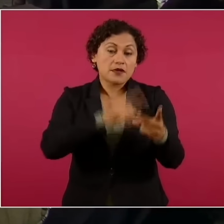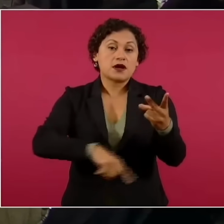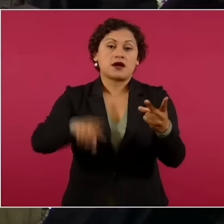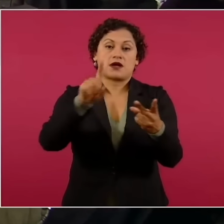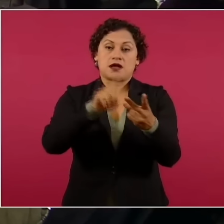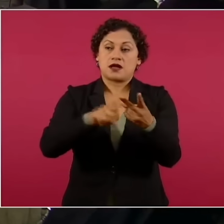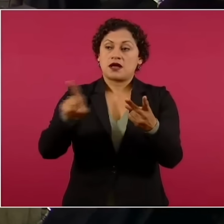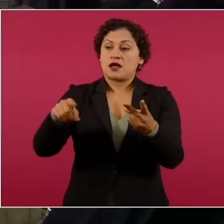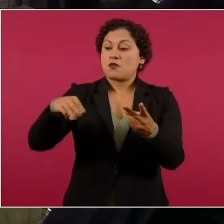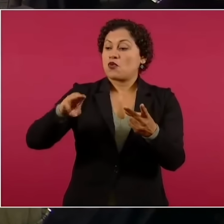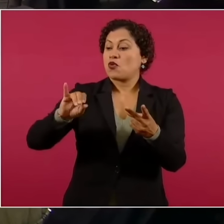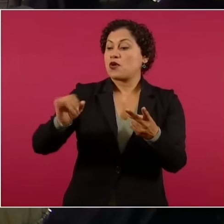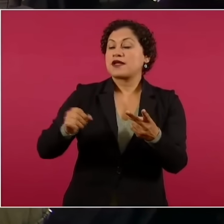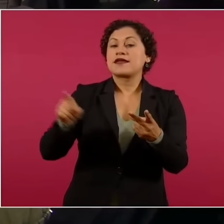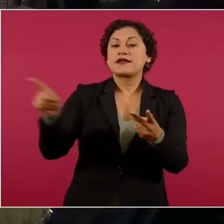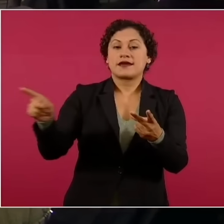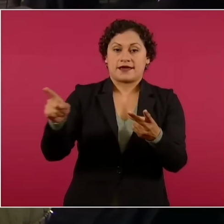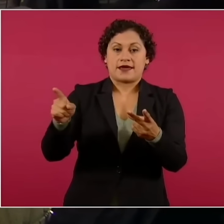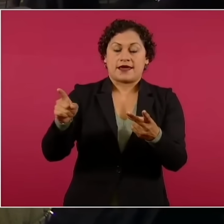India,